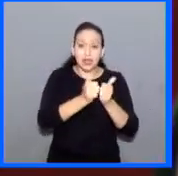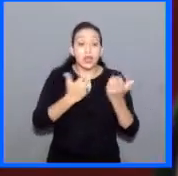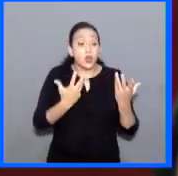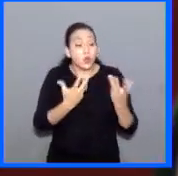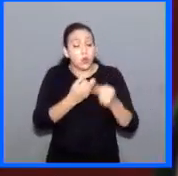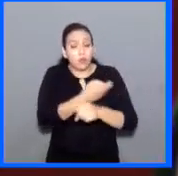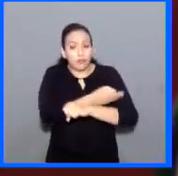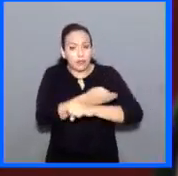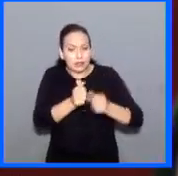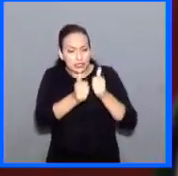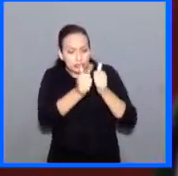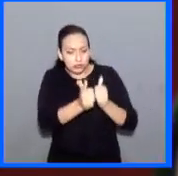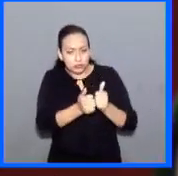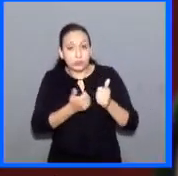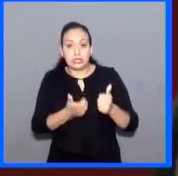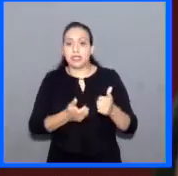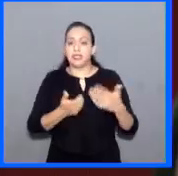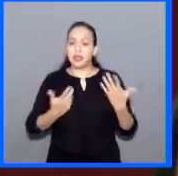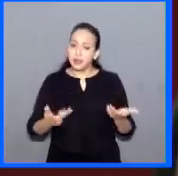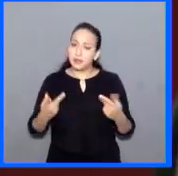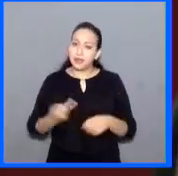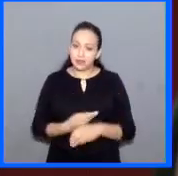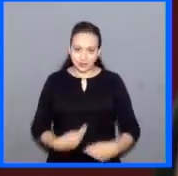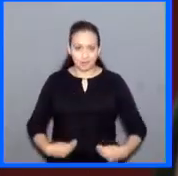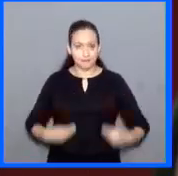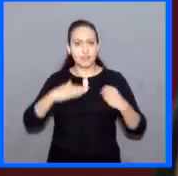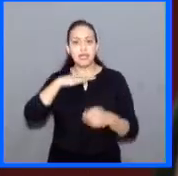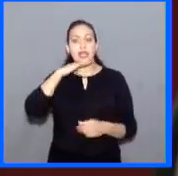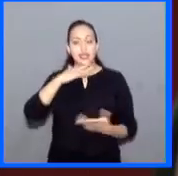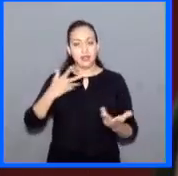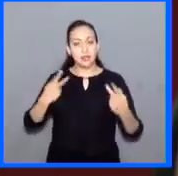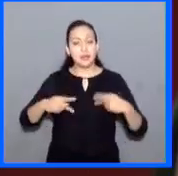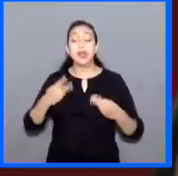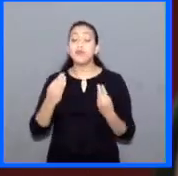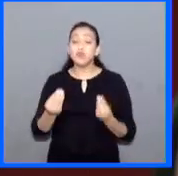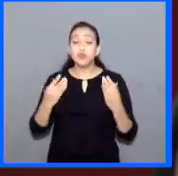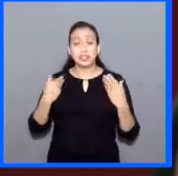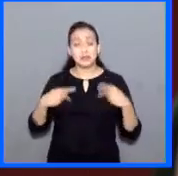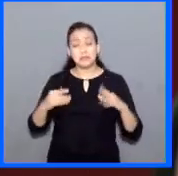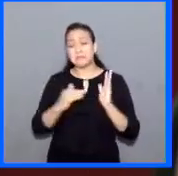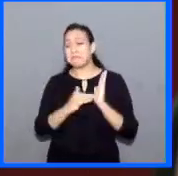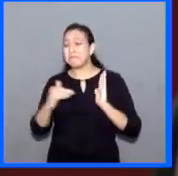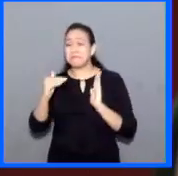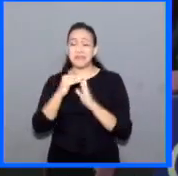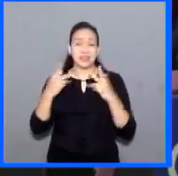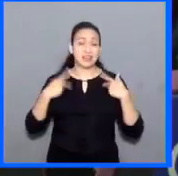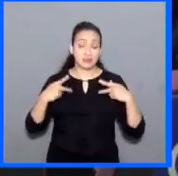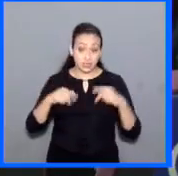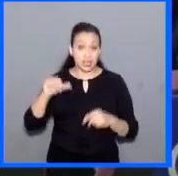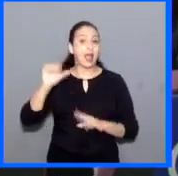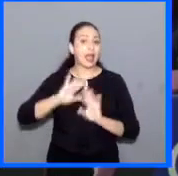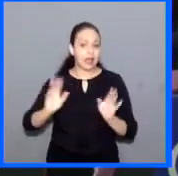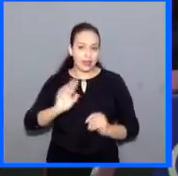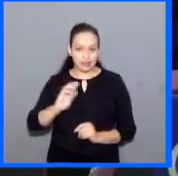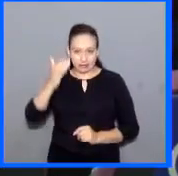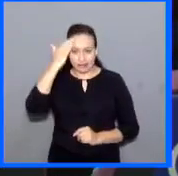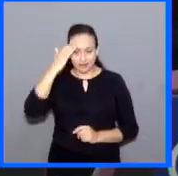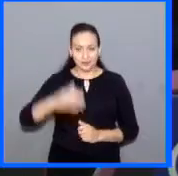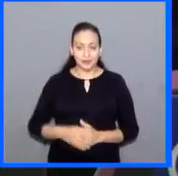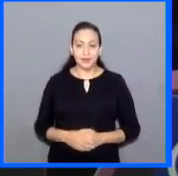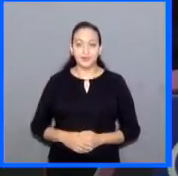un impacto directo en la vida de miles de personas y hoy también se les reconoce. Giovanni